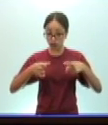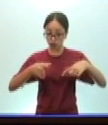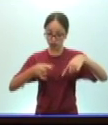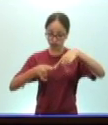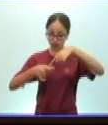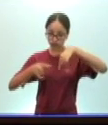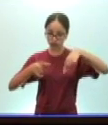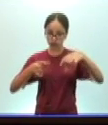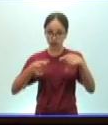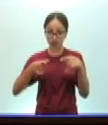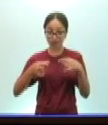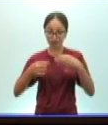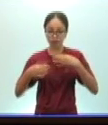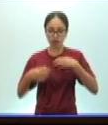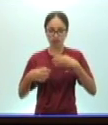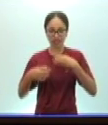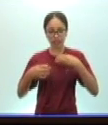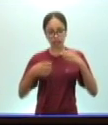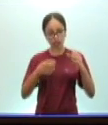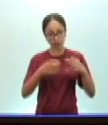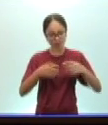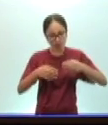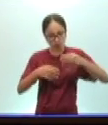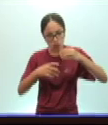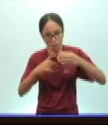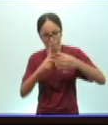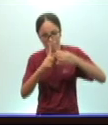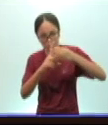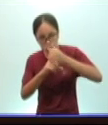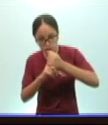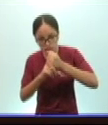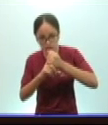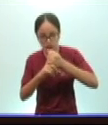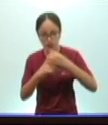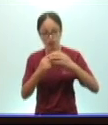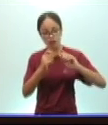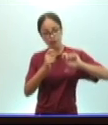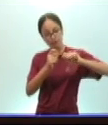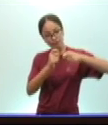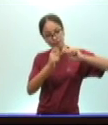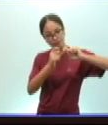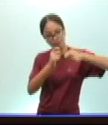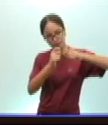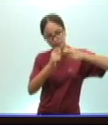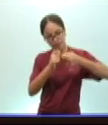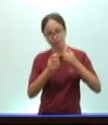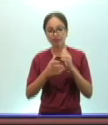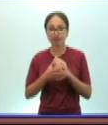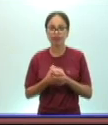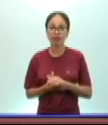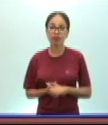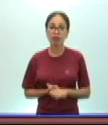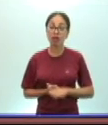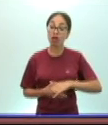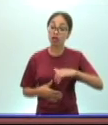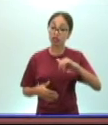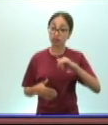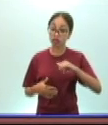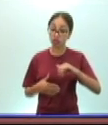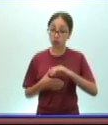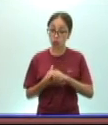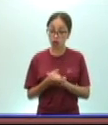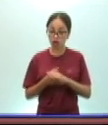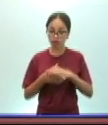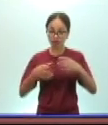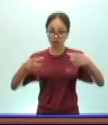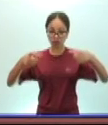tiene una mordaza para sujetarlo al soporte universal. vamos a utilizar también este